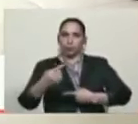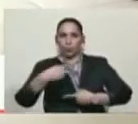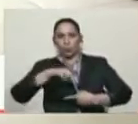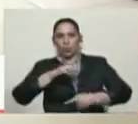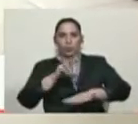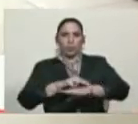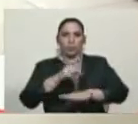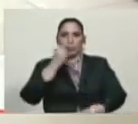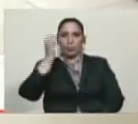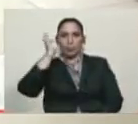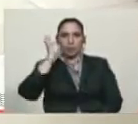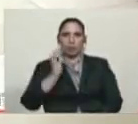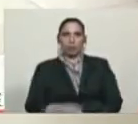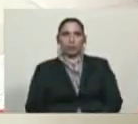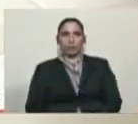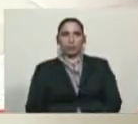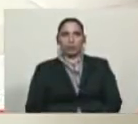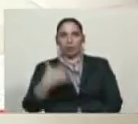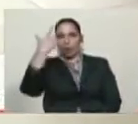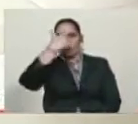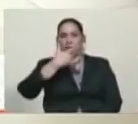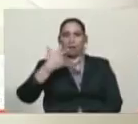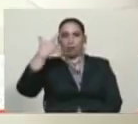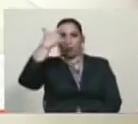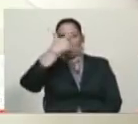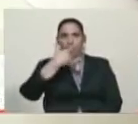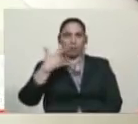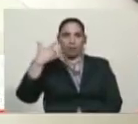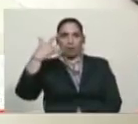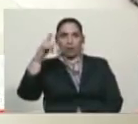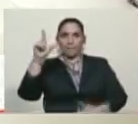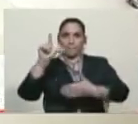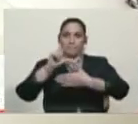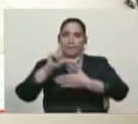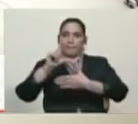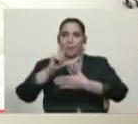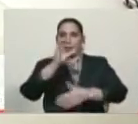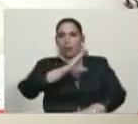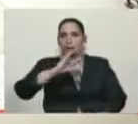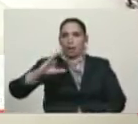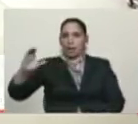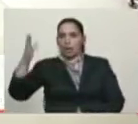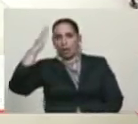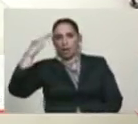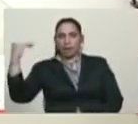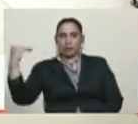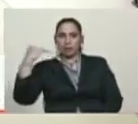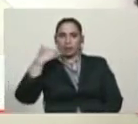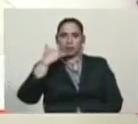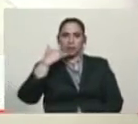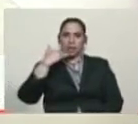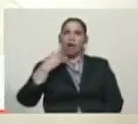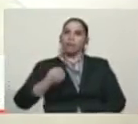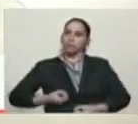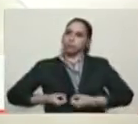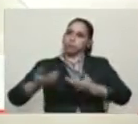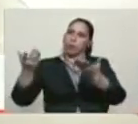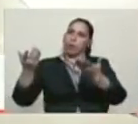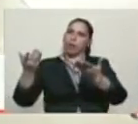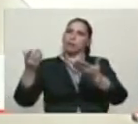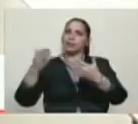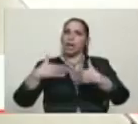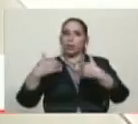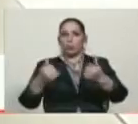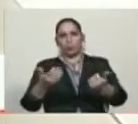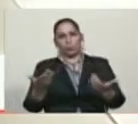médicas en áfrica en américa latina' en el caribe en asia llevando salud vale